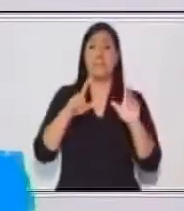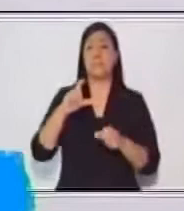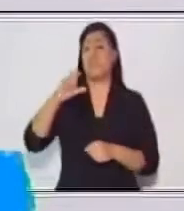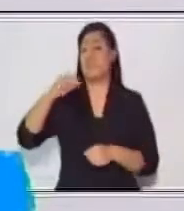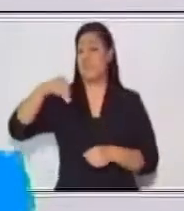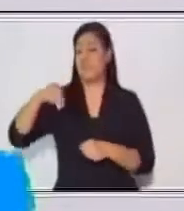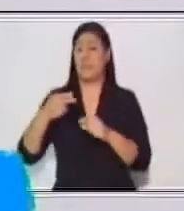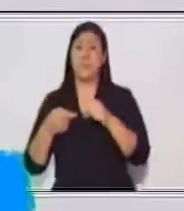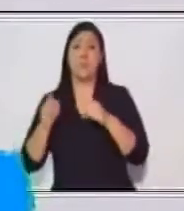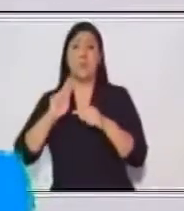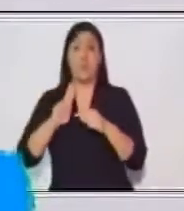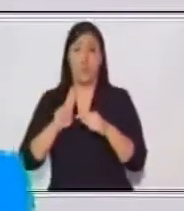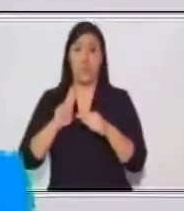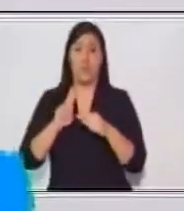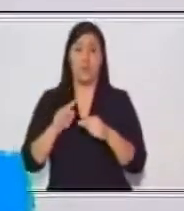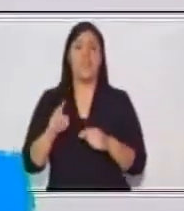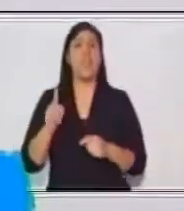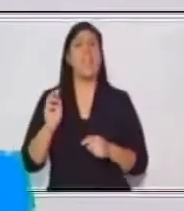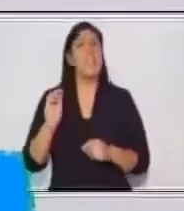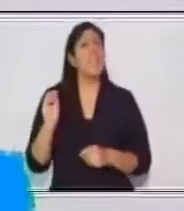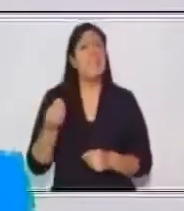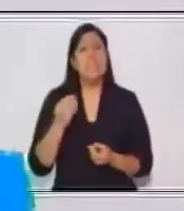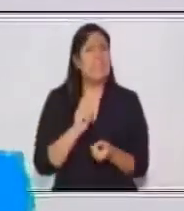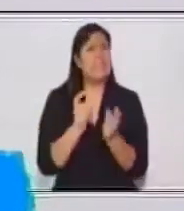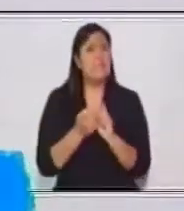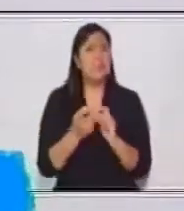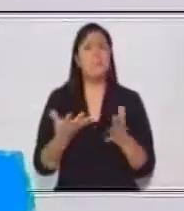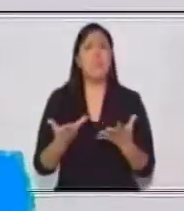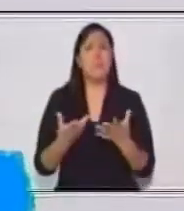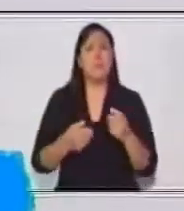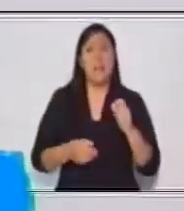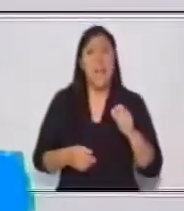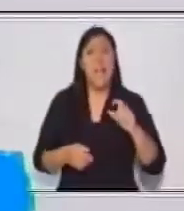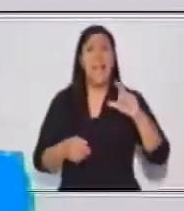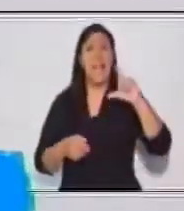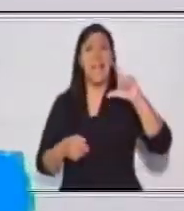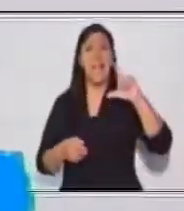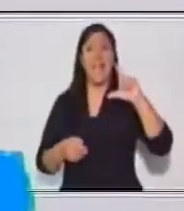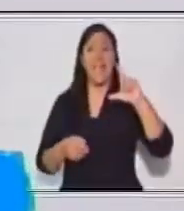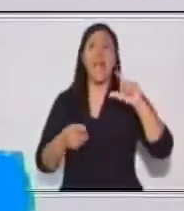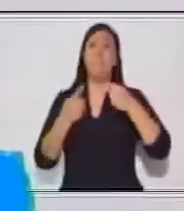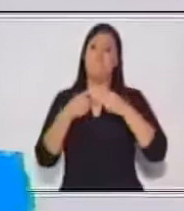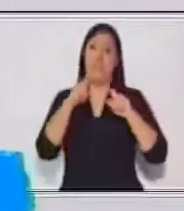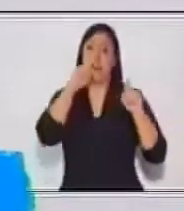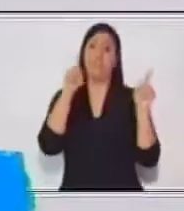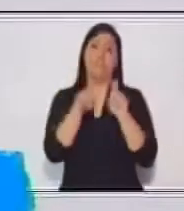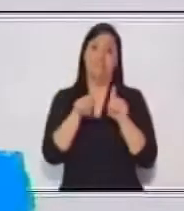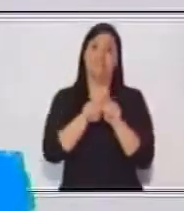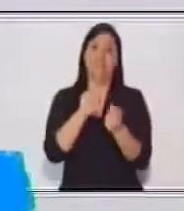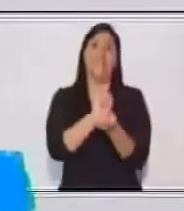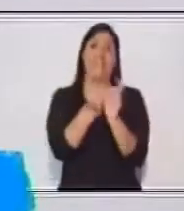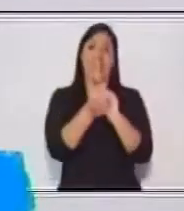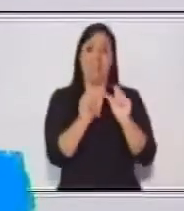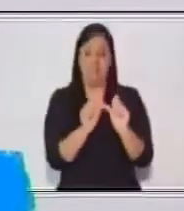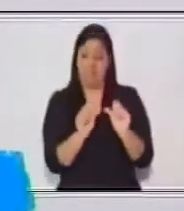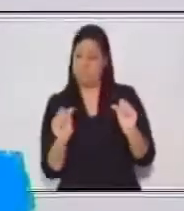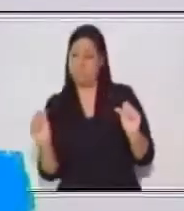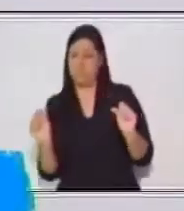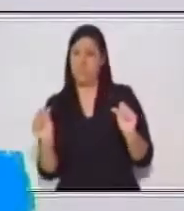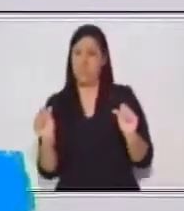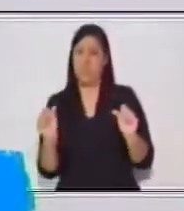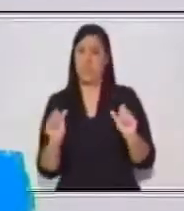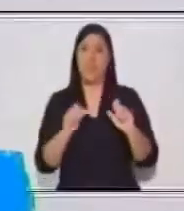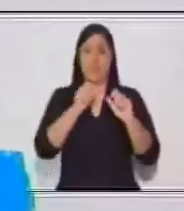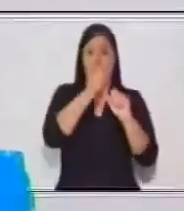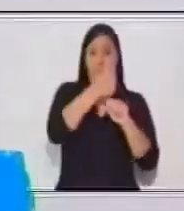aquí? Cambié su altura, pero también cambió su base. Al aumentar la altura